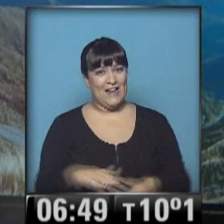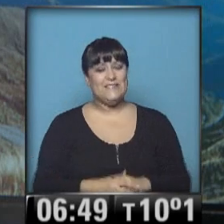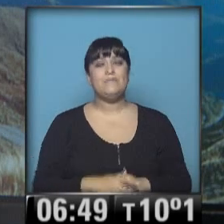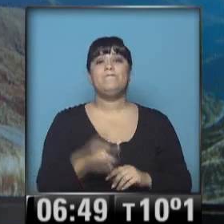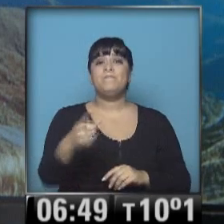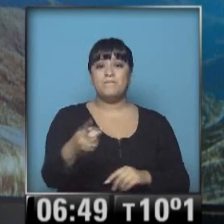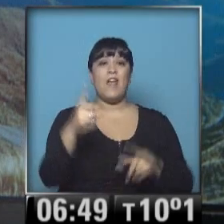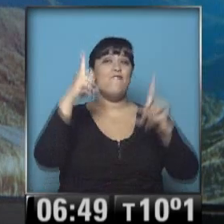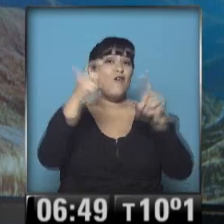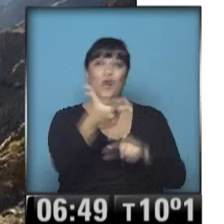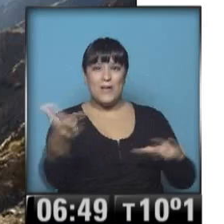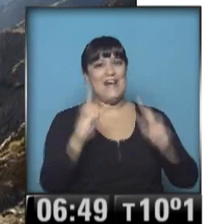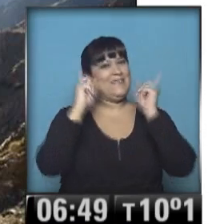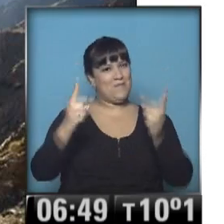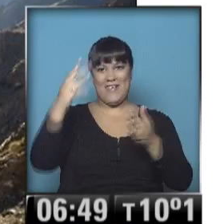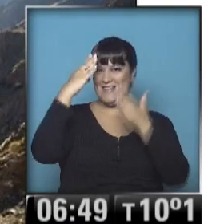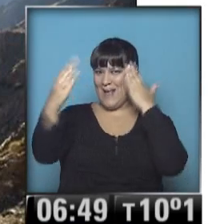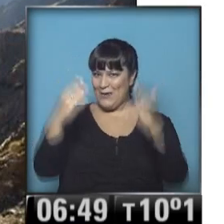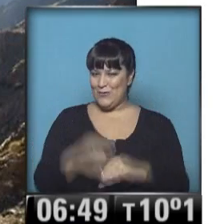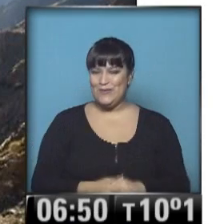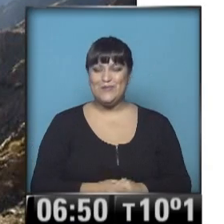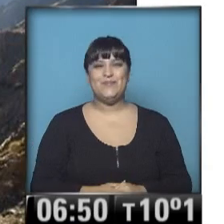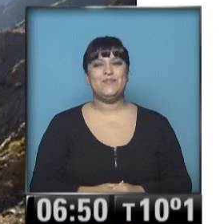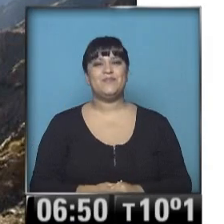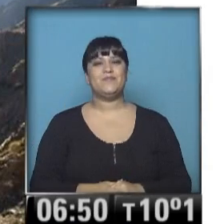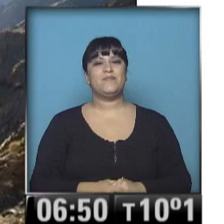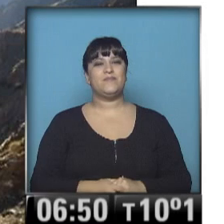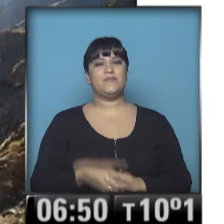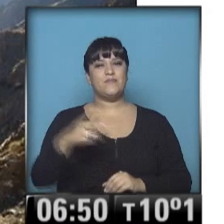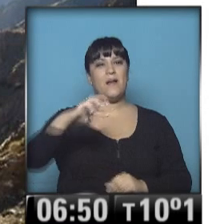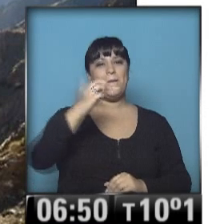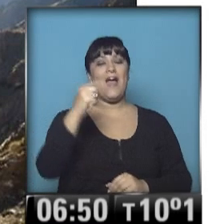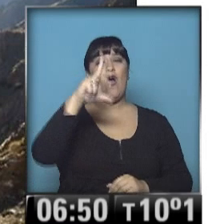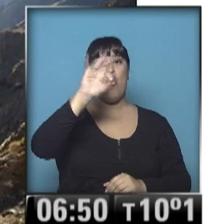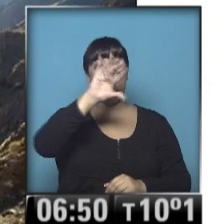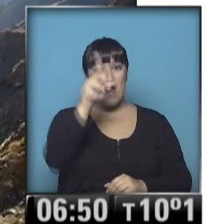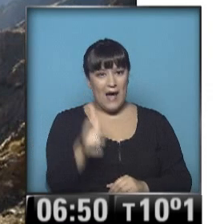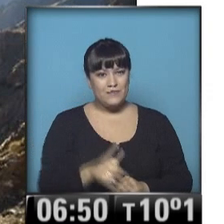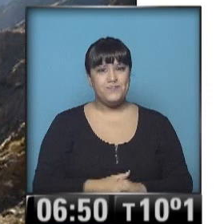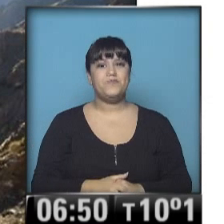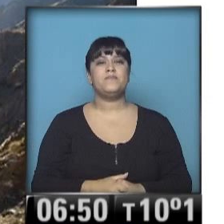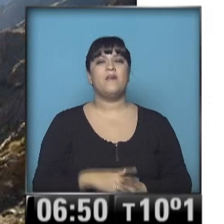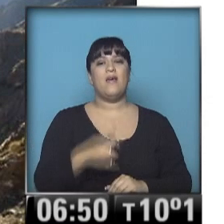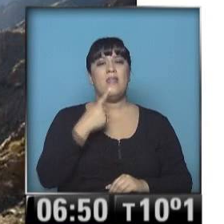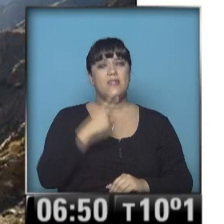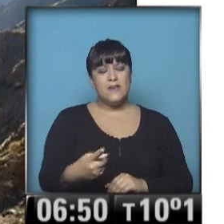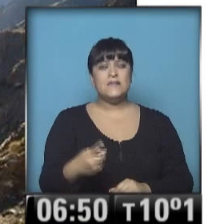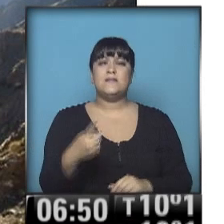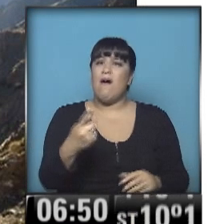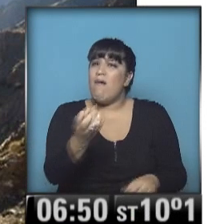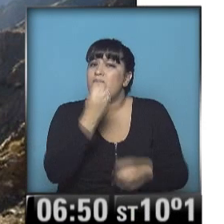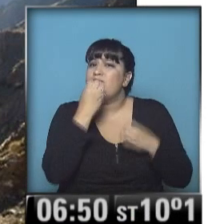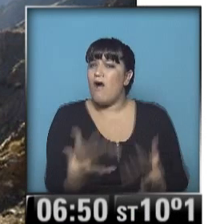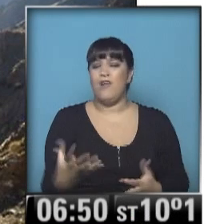no está en la foto también, Claro, nos faltaba el tercero. Claro. Y mira eso. Paola Cantarero. ¡Ay, Paola, qué lindo que